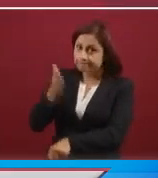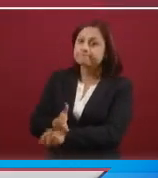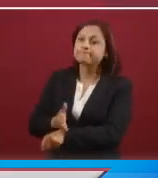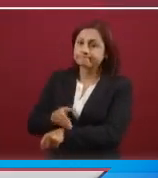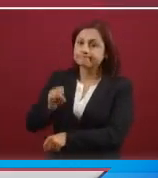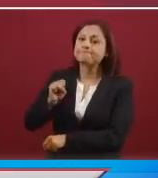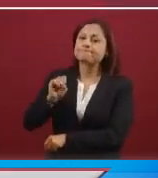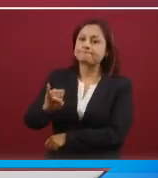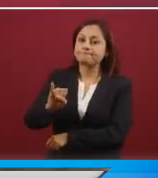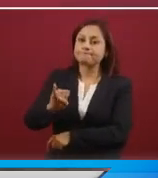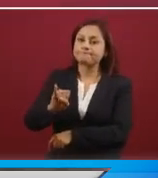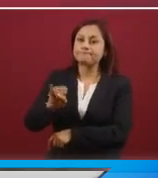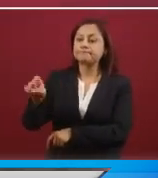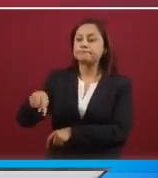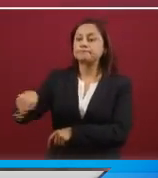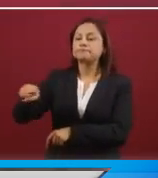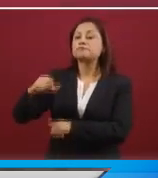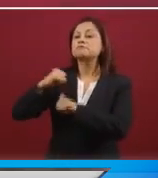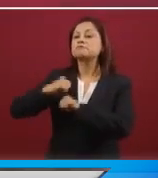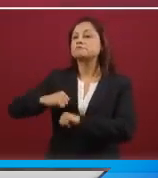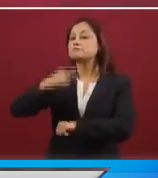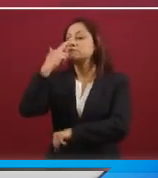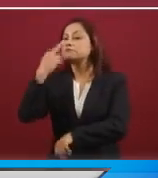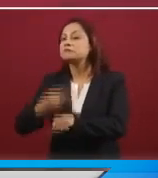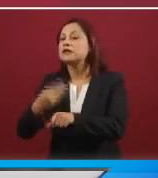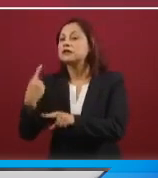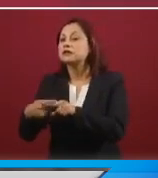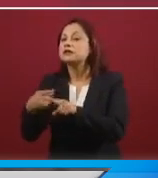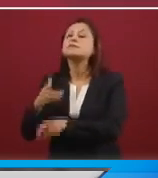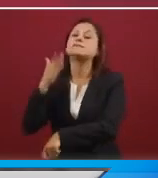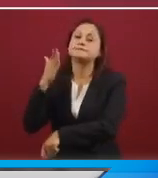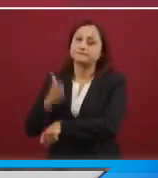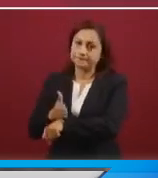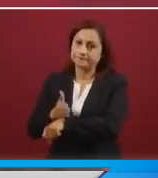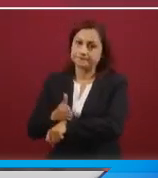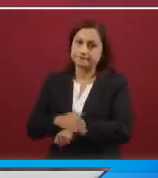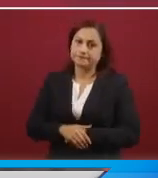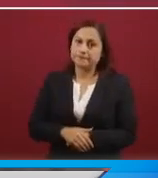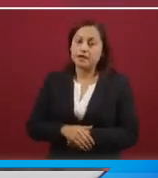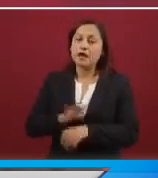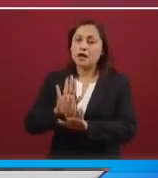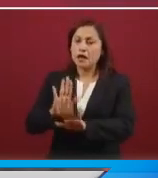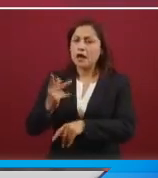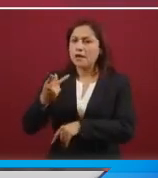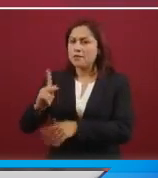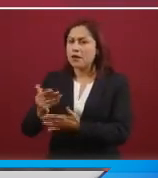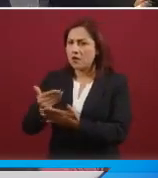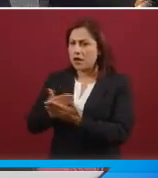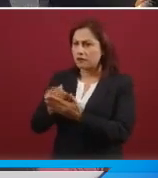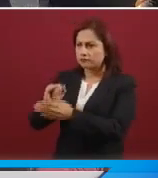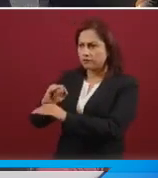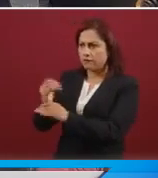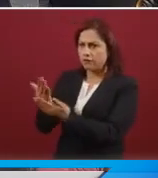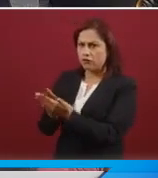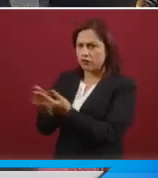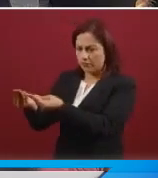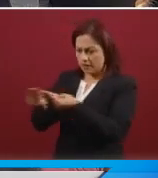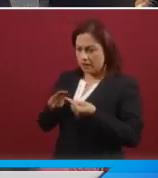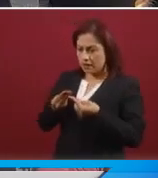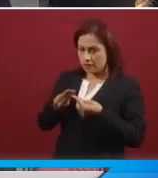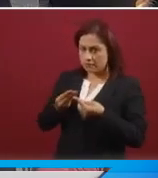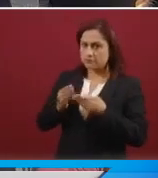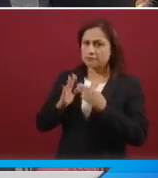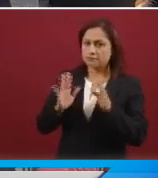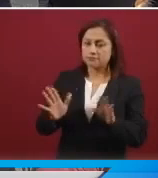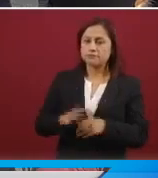se reparará. Existe un verdadero y auténtico Estado de Derecho, dejando atrás un Estado faccioso al servicio de unos cuantos. Se verificará también